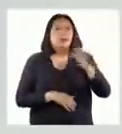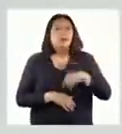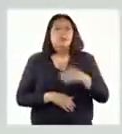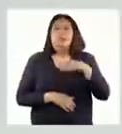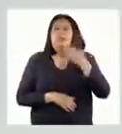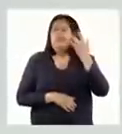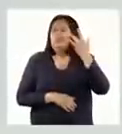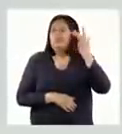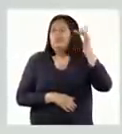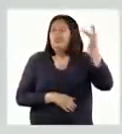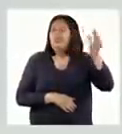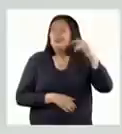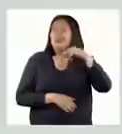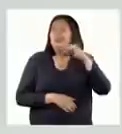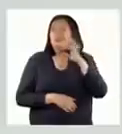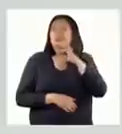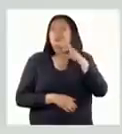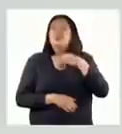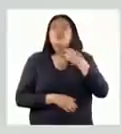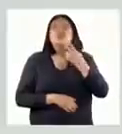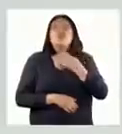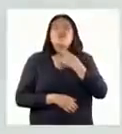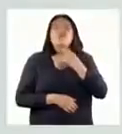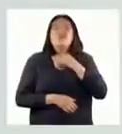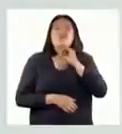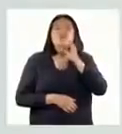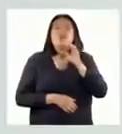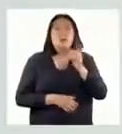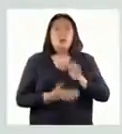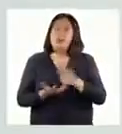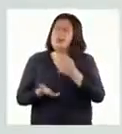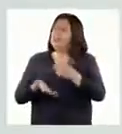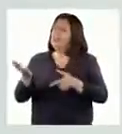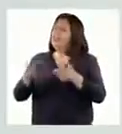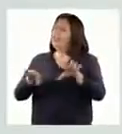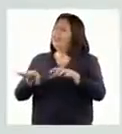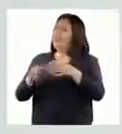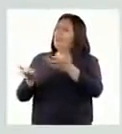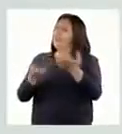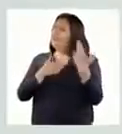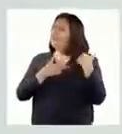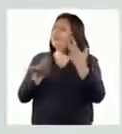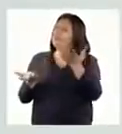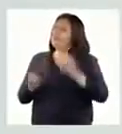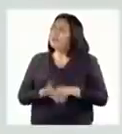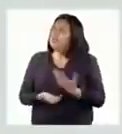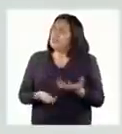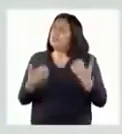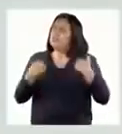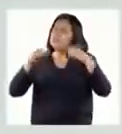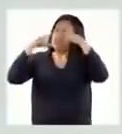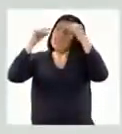un pitido muy característico. ¿Y qué papel cumplen las lechuzas en el ecosistema?